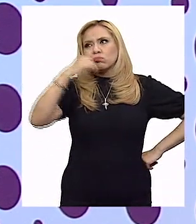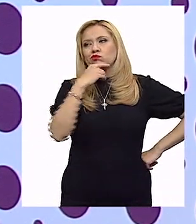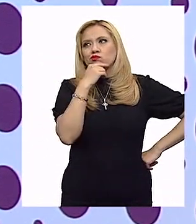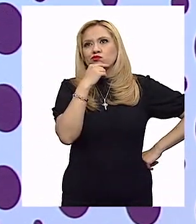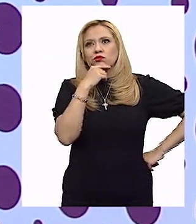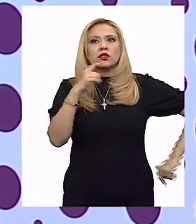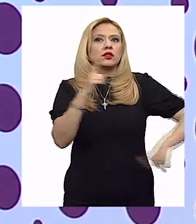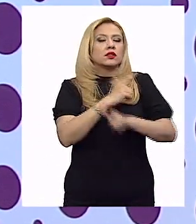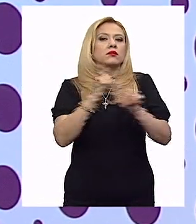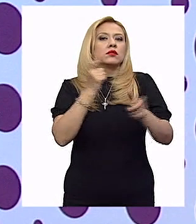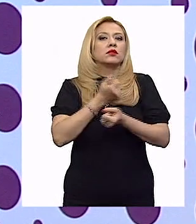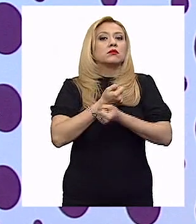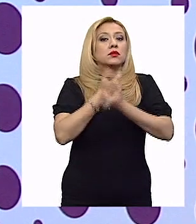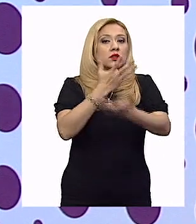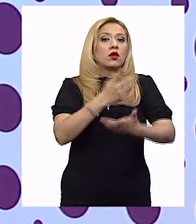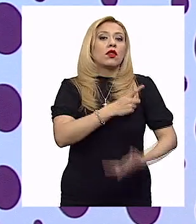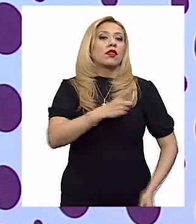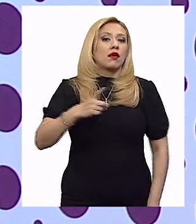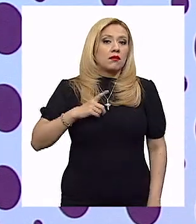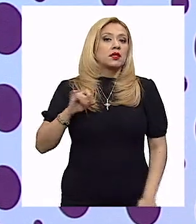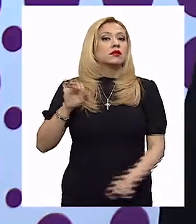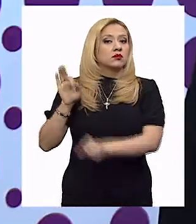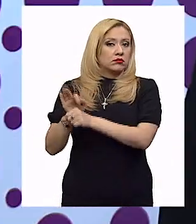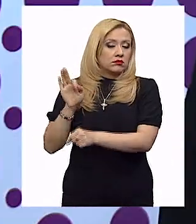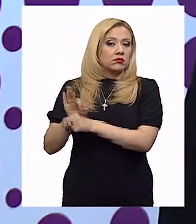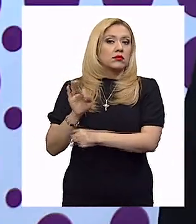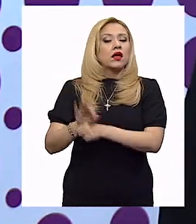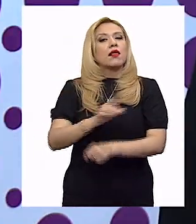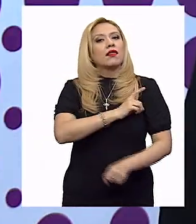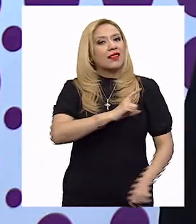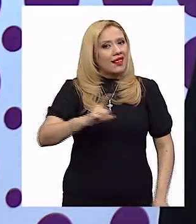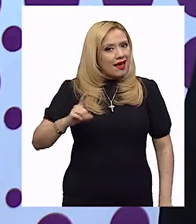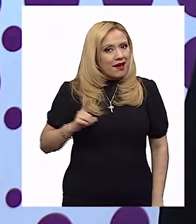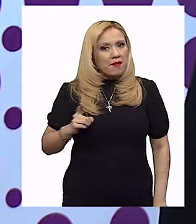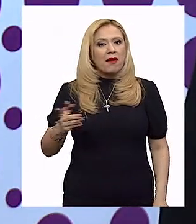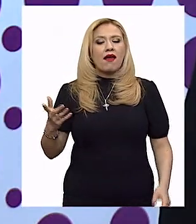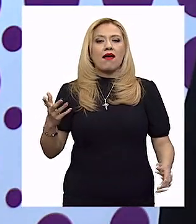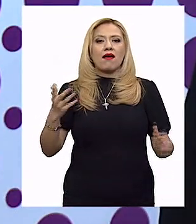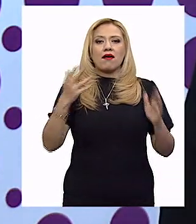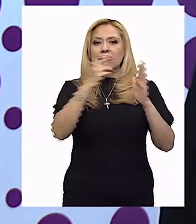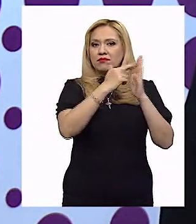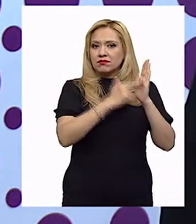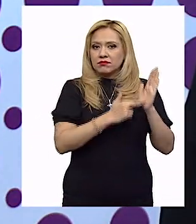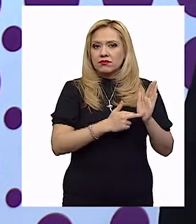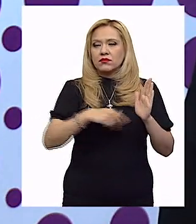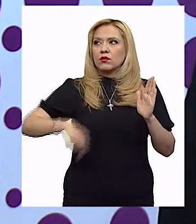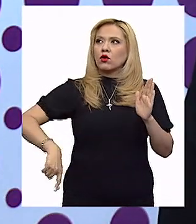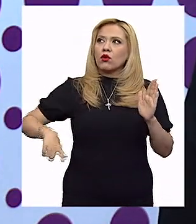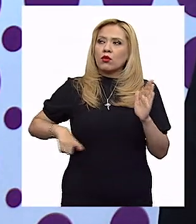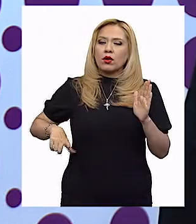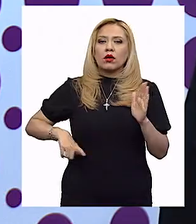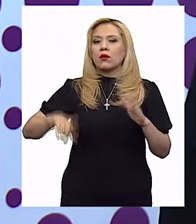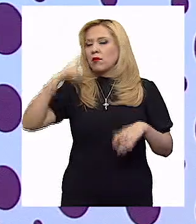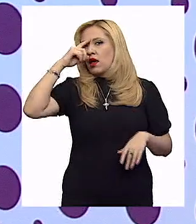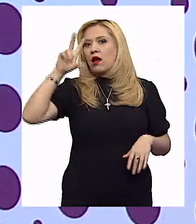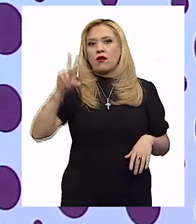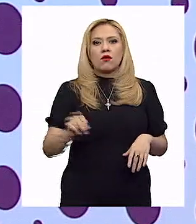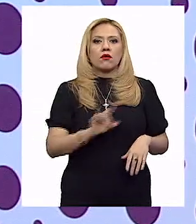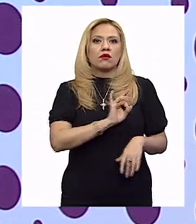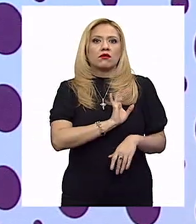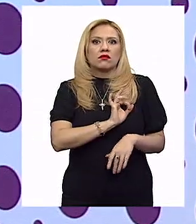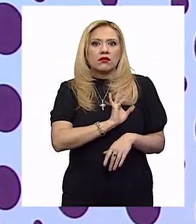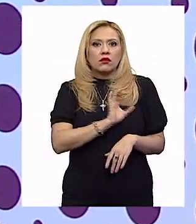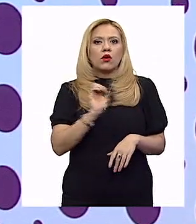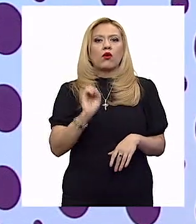de expresión debe de ser protegida altamente y debe de existir estándares por parte del Estado que impidan la intimidación o que impidan